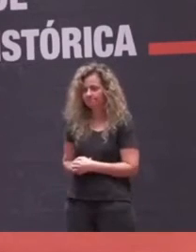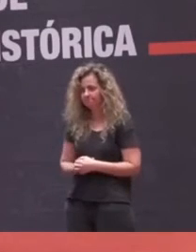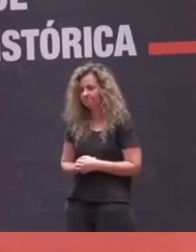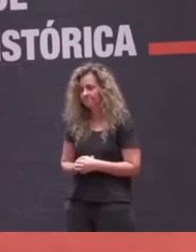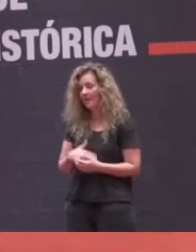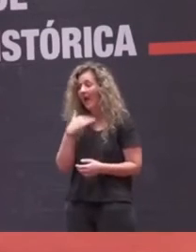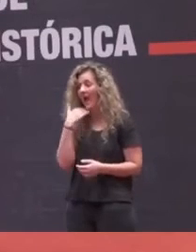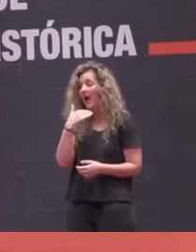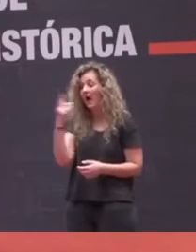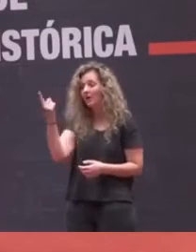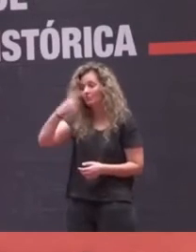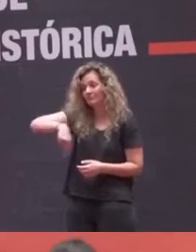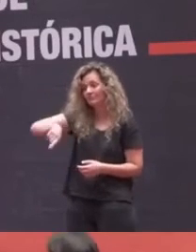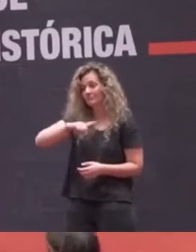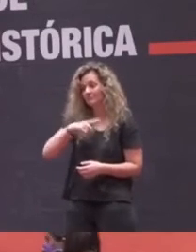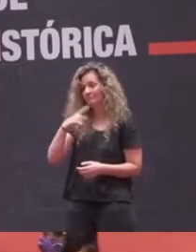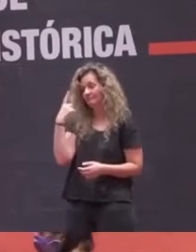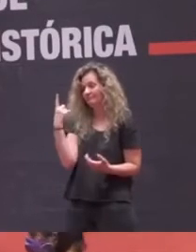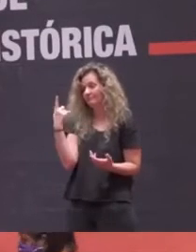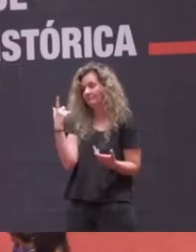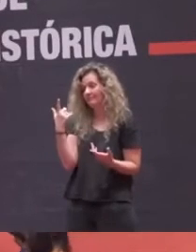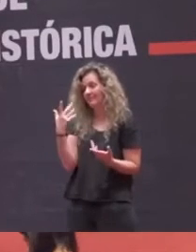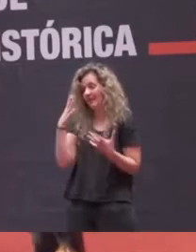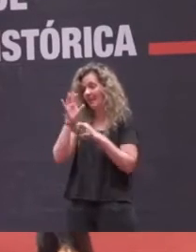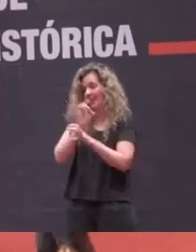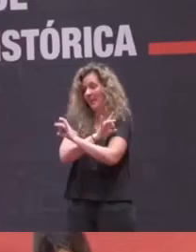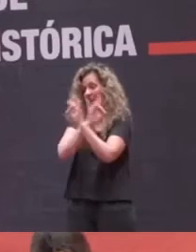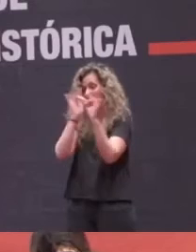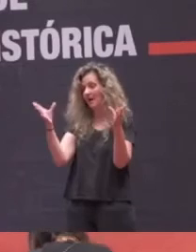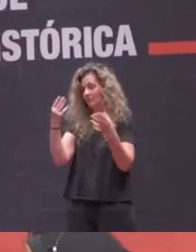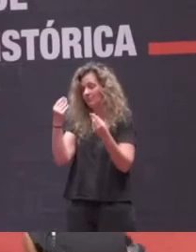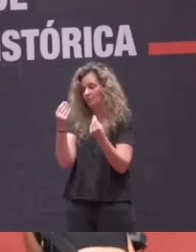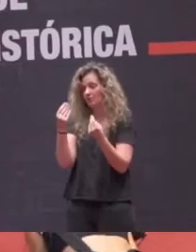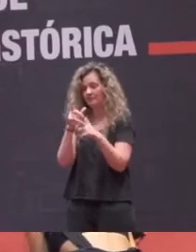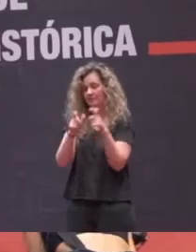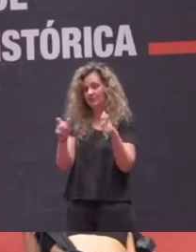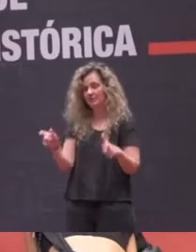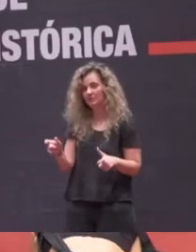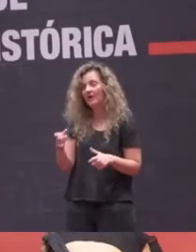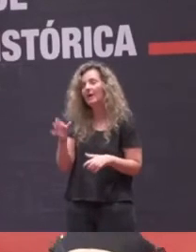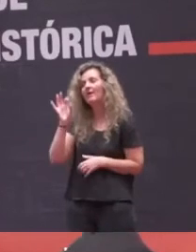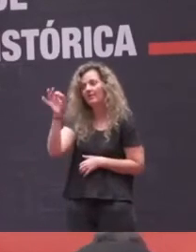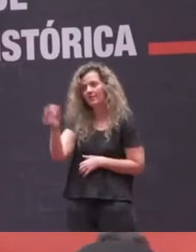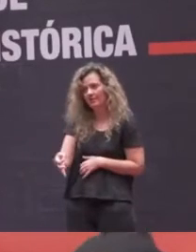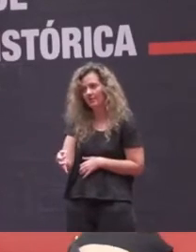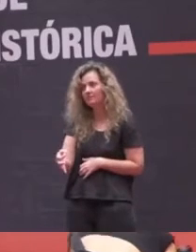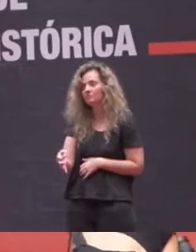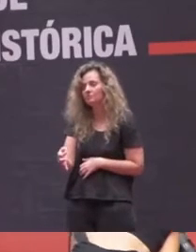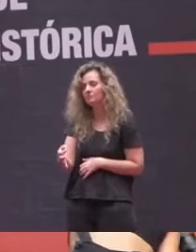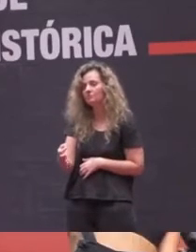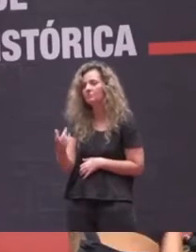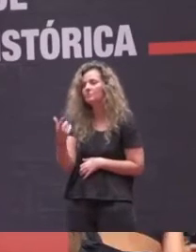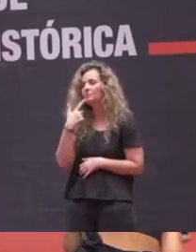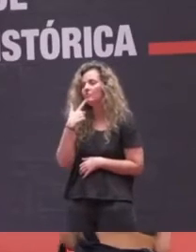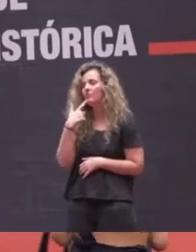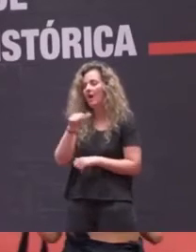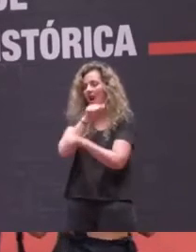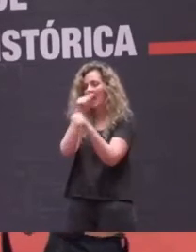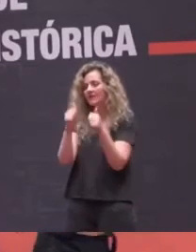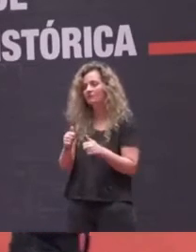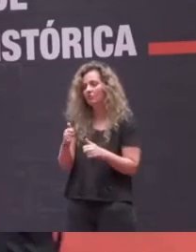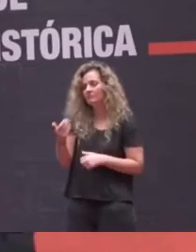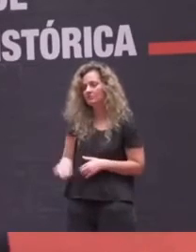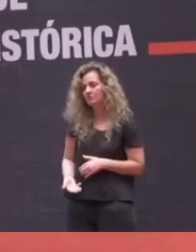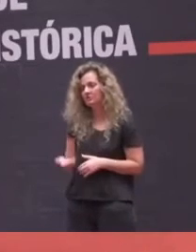Algo que creo que todos teníamos presente, muchas personas. Es cierto que no derecho a las formas son